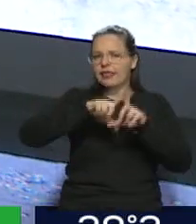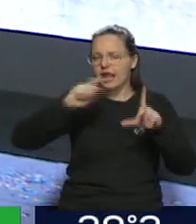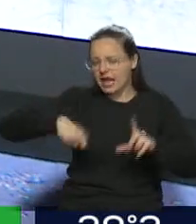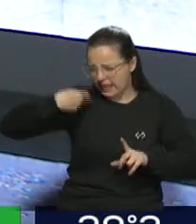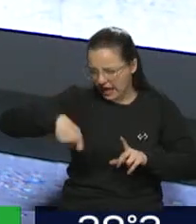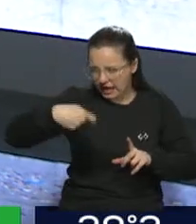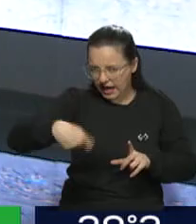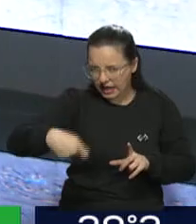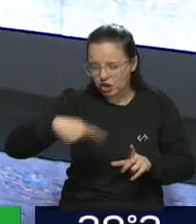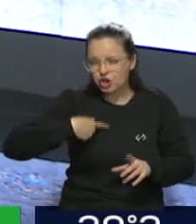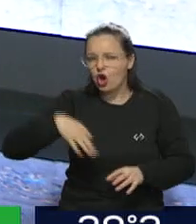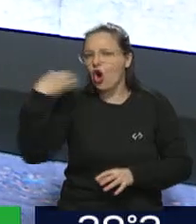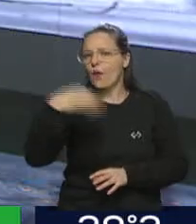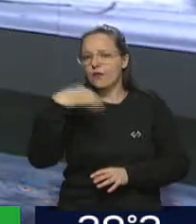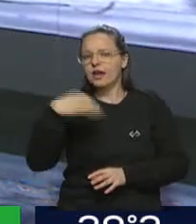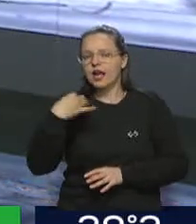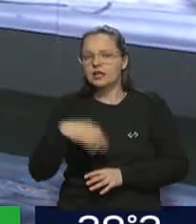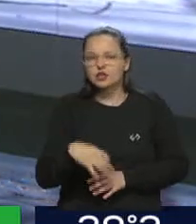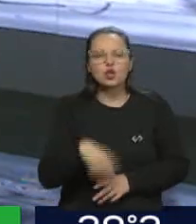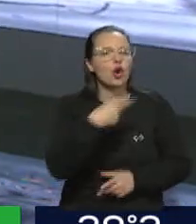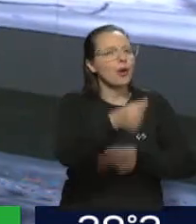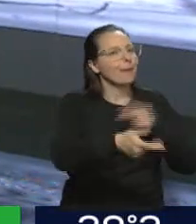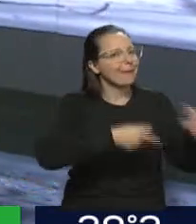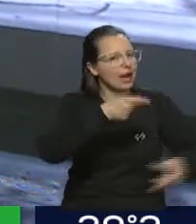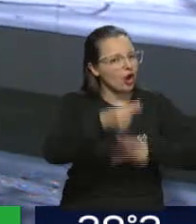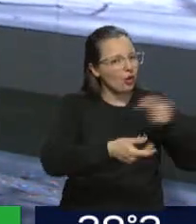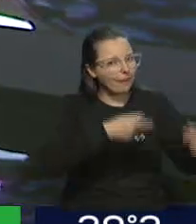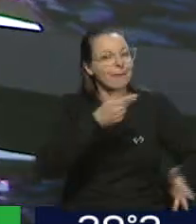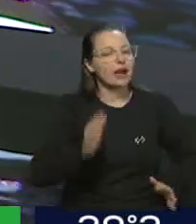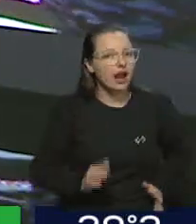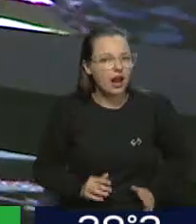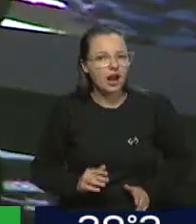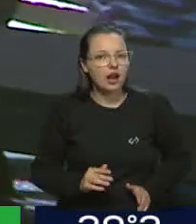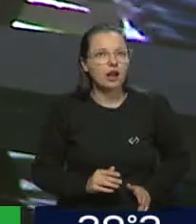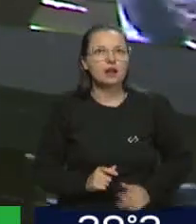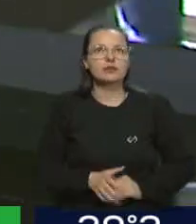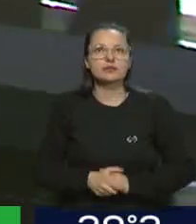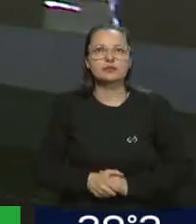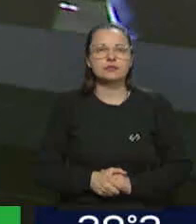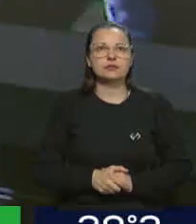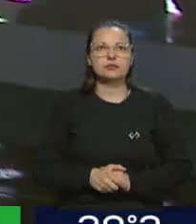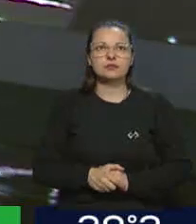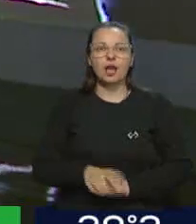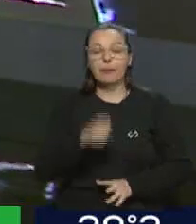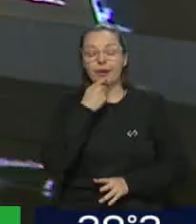tenés que hacer consumos con la tarjeta de crédito. Eso te quería decir, ahí para está. Para evitar esto. Para evitar pide eso, una tasa comprar del 50, dólares, claro.